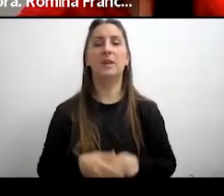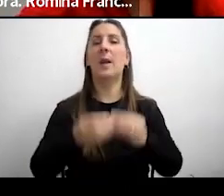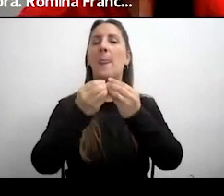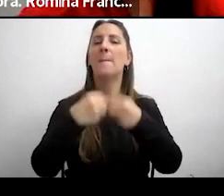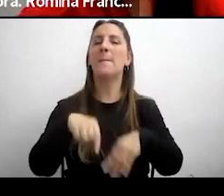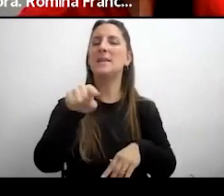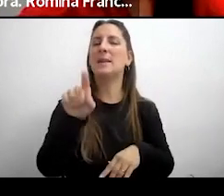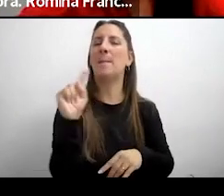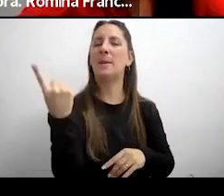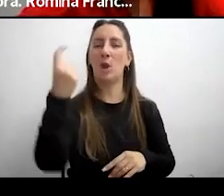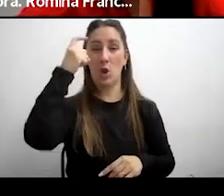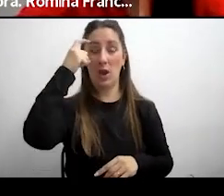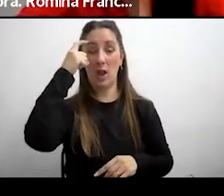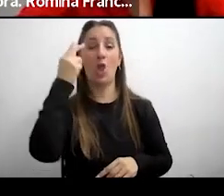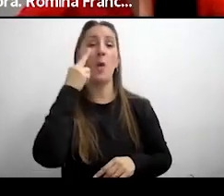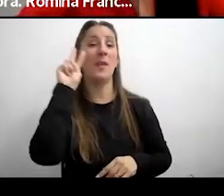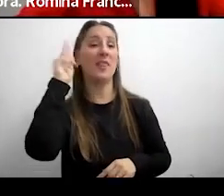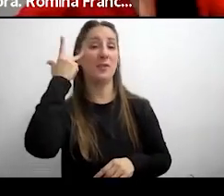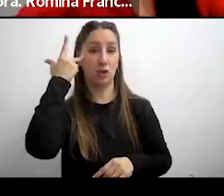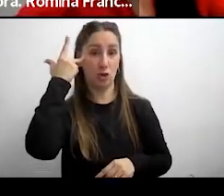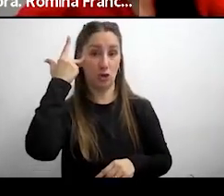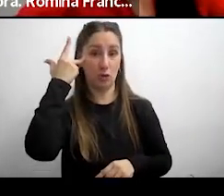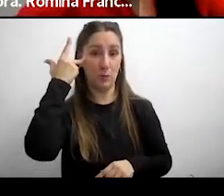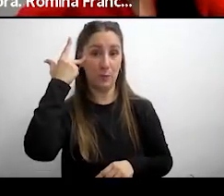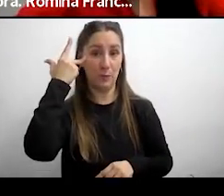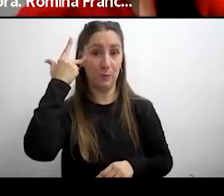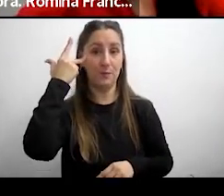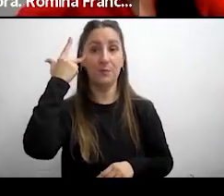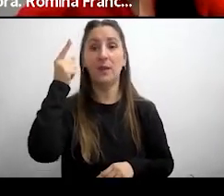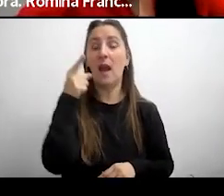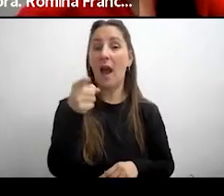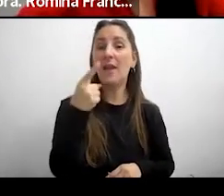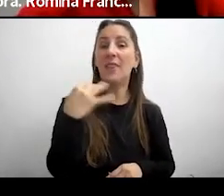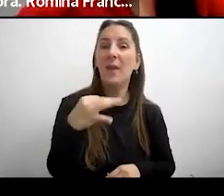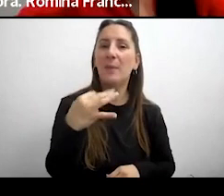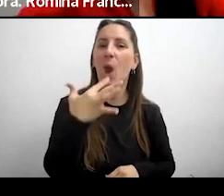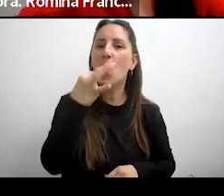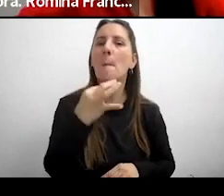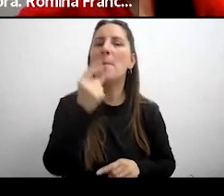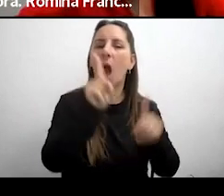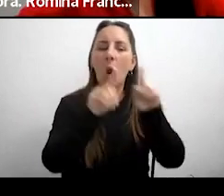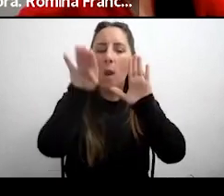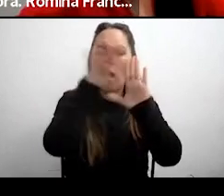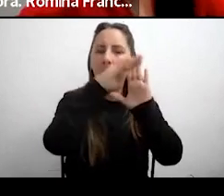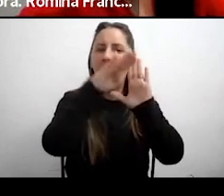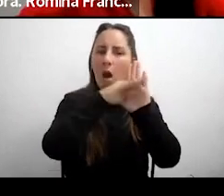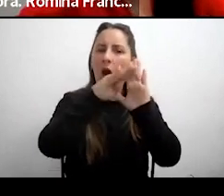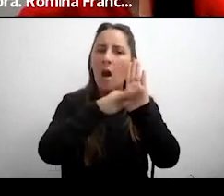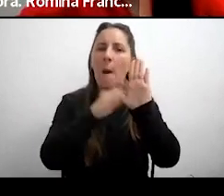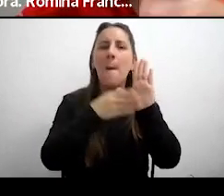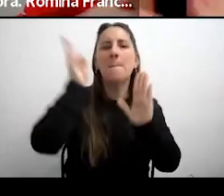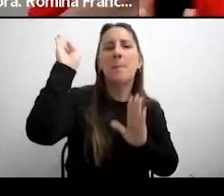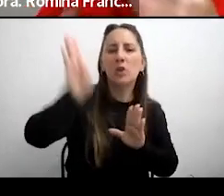del 1 de enero del 18, se tenían que cumplir ciertas condiciones respecto a los